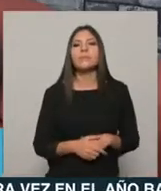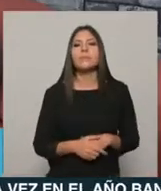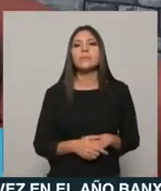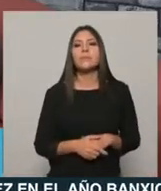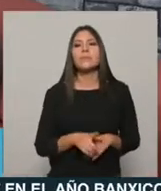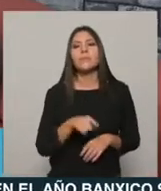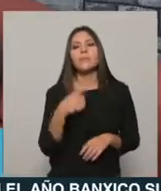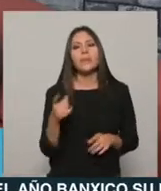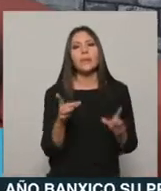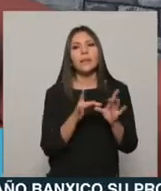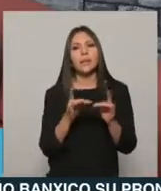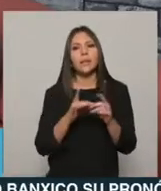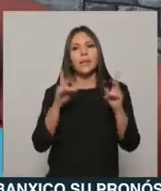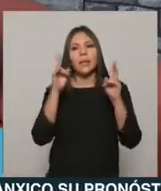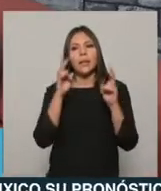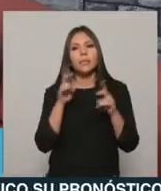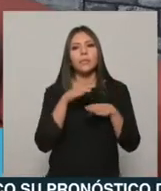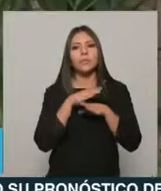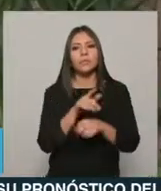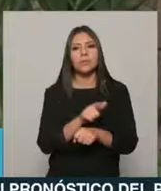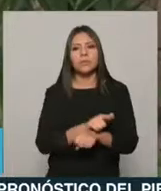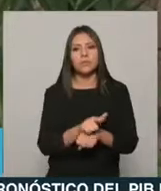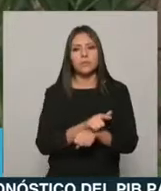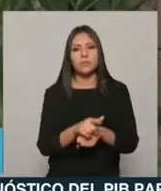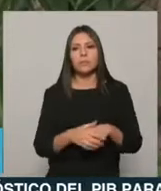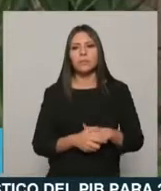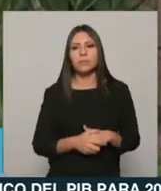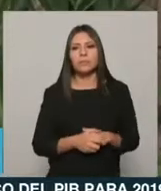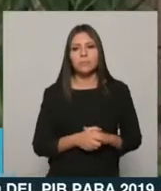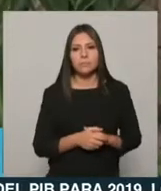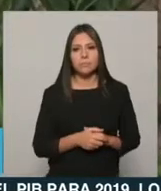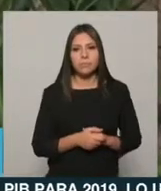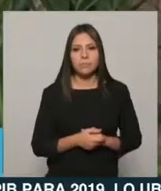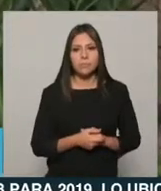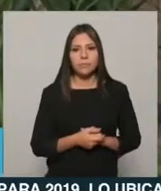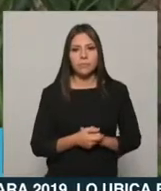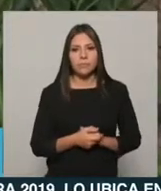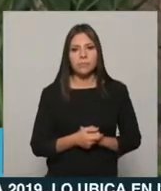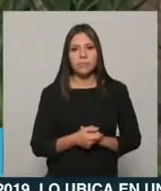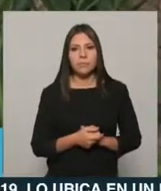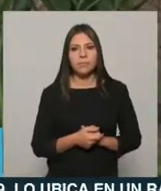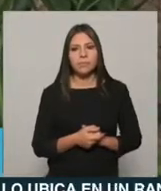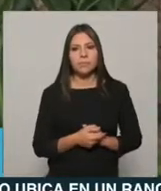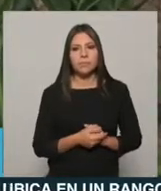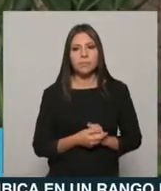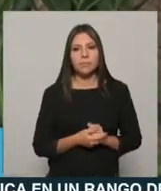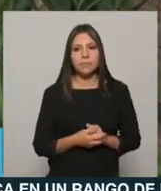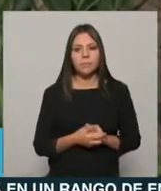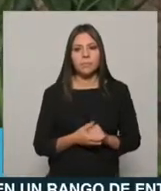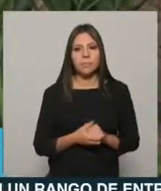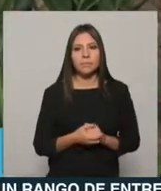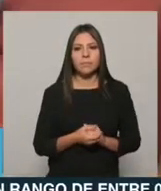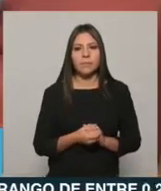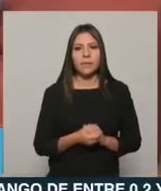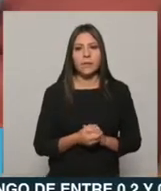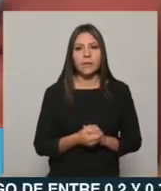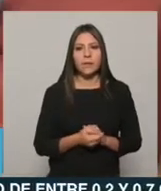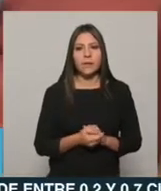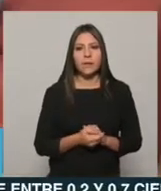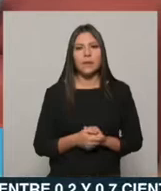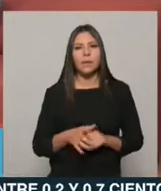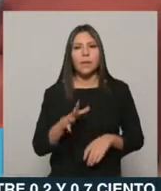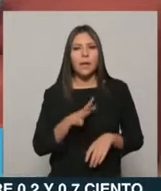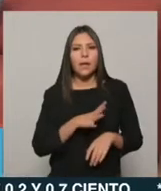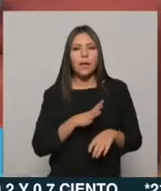homosexualidad. ¿También lo tocan durante la obra? No está tocado. Tienes así como unos pequeños gags